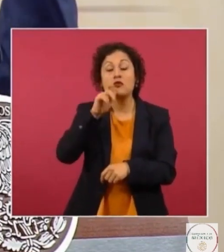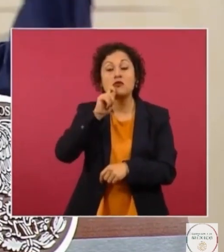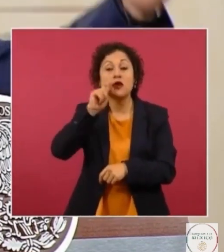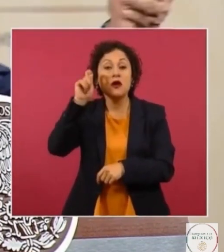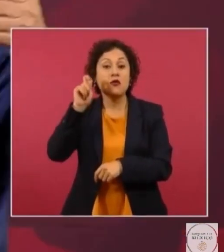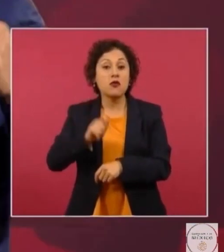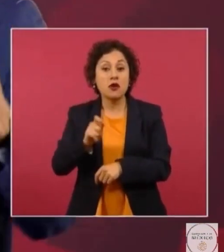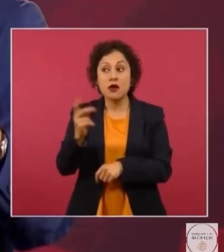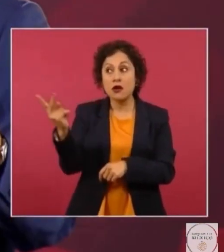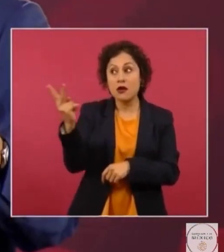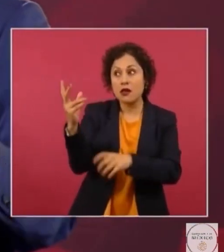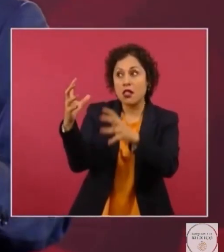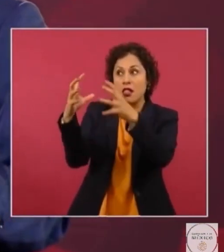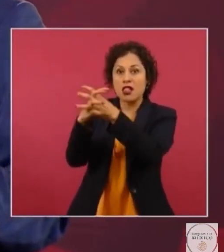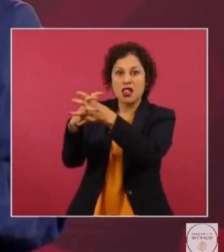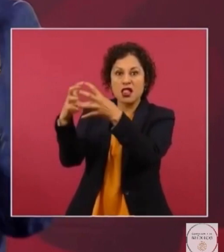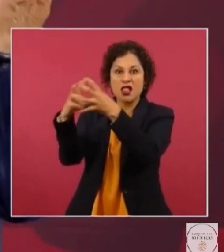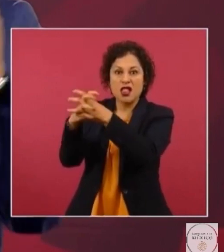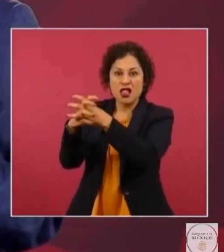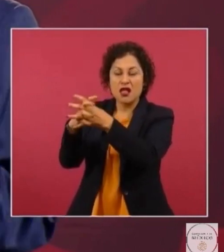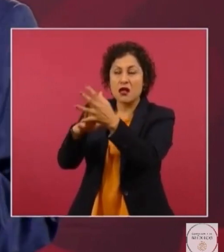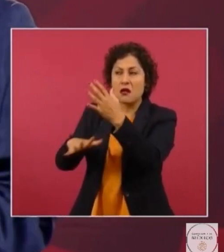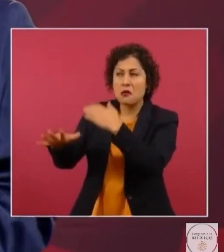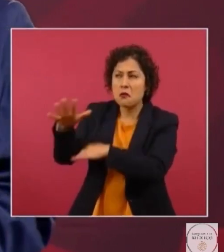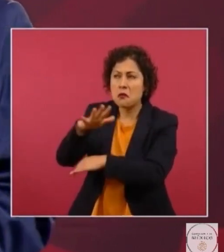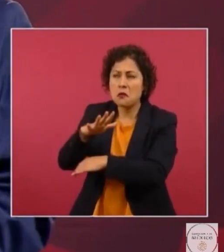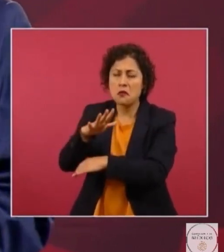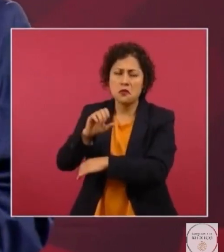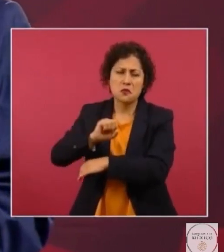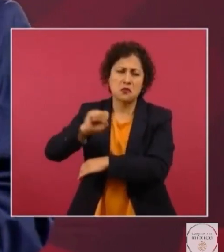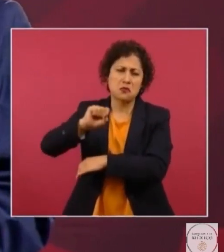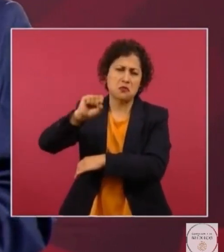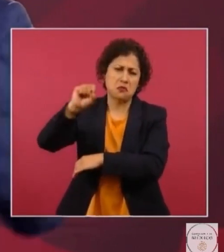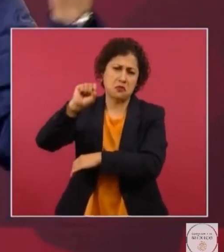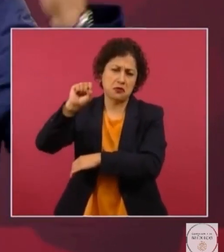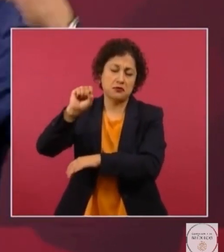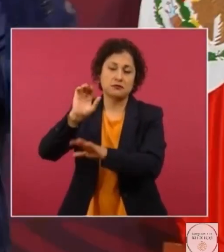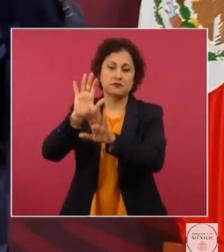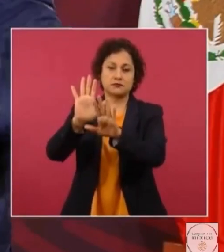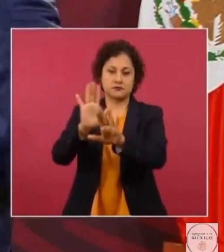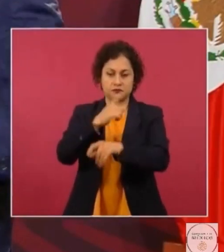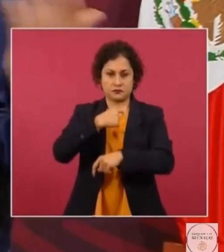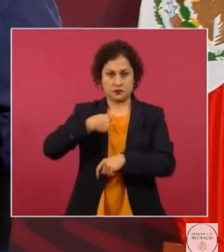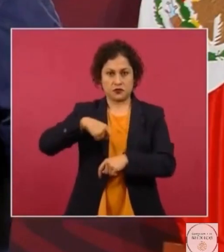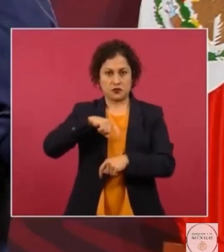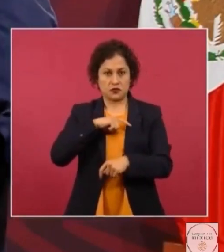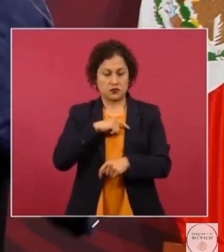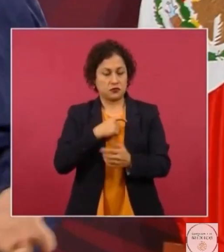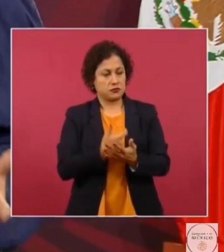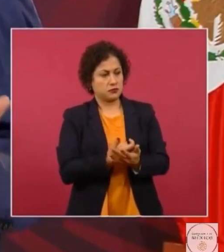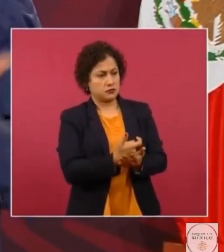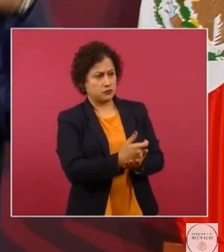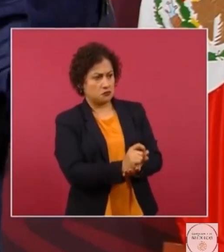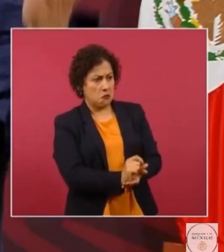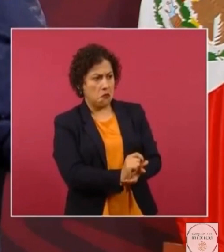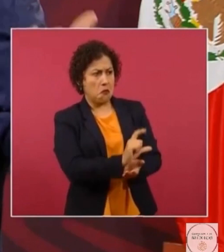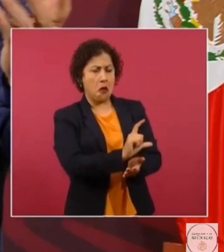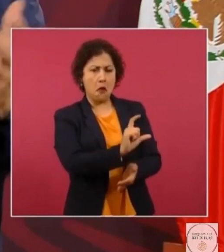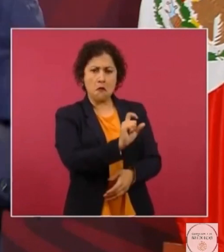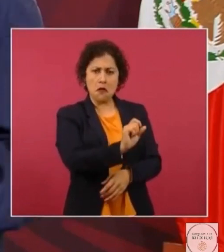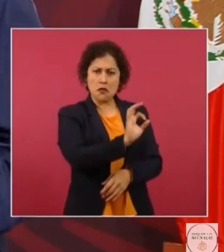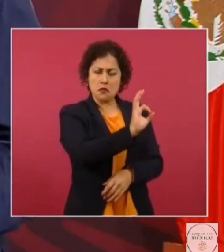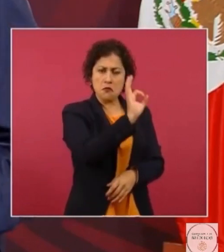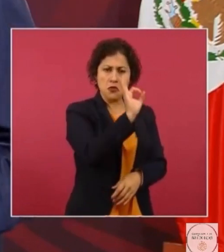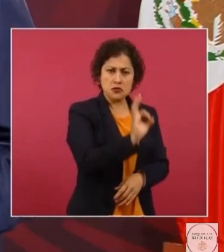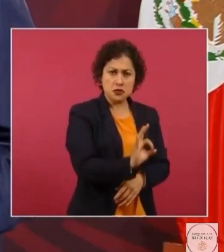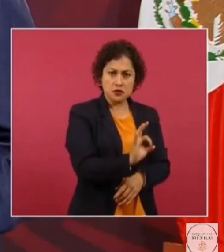Nosotros aumentamos el salario 20%, era para que la inflación aumentara 20%.